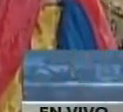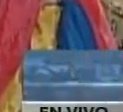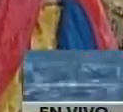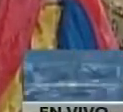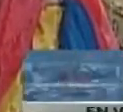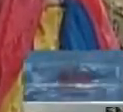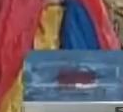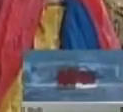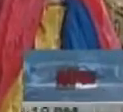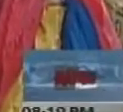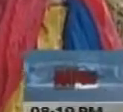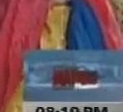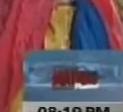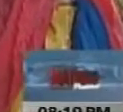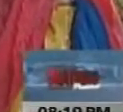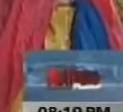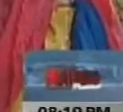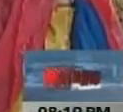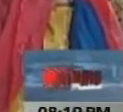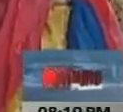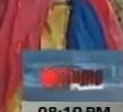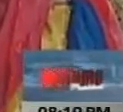misión humana, la